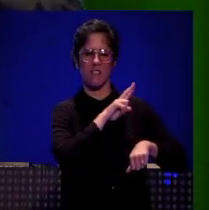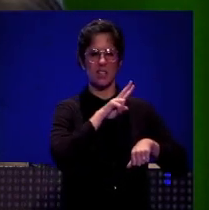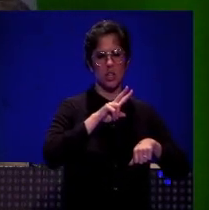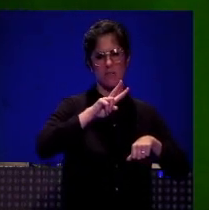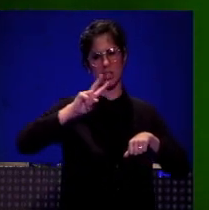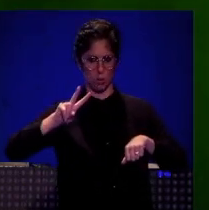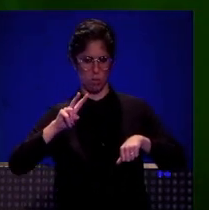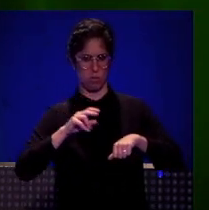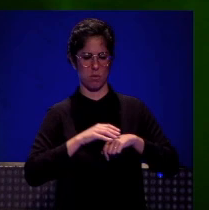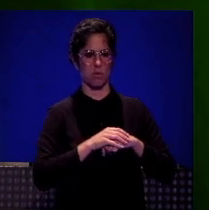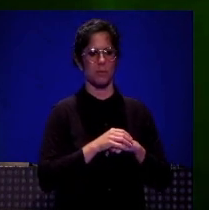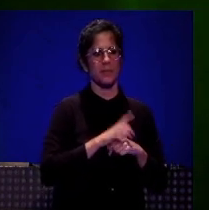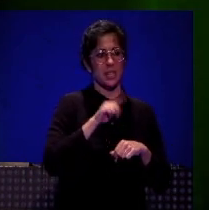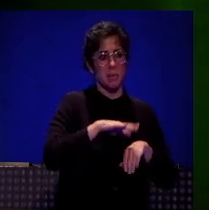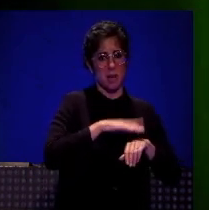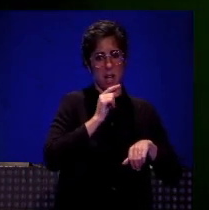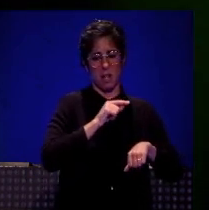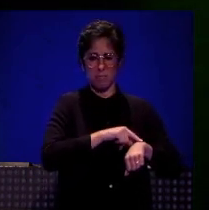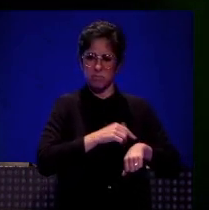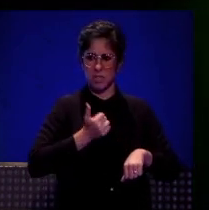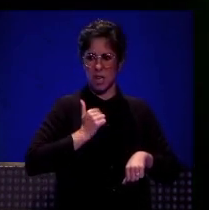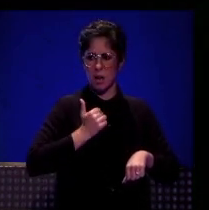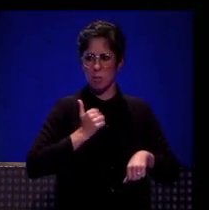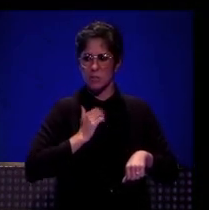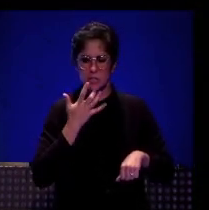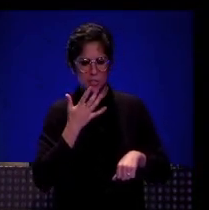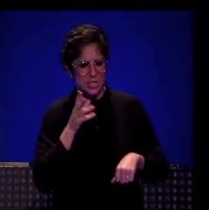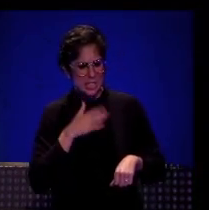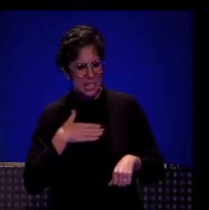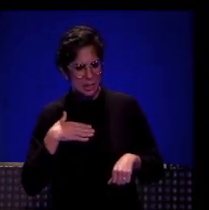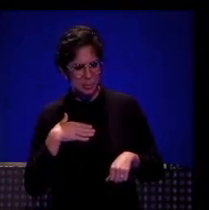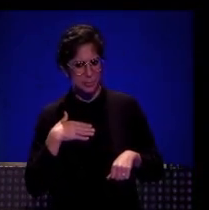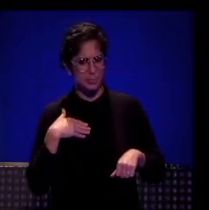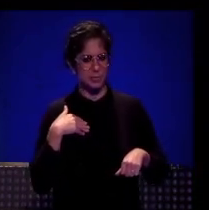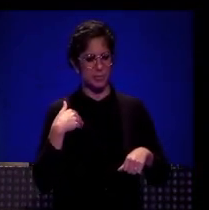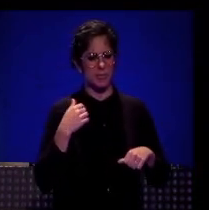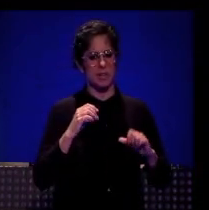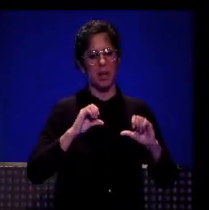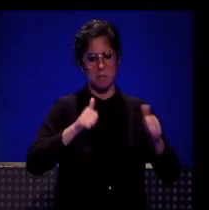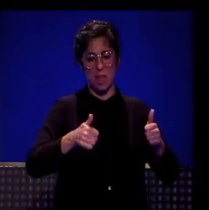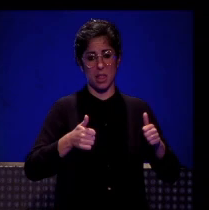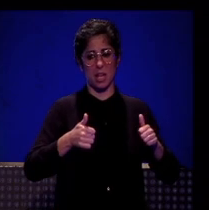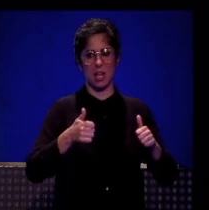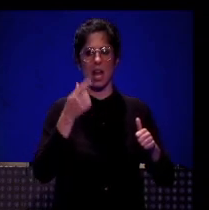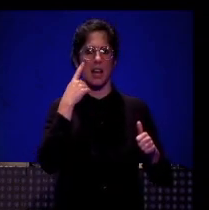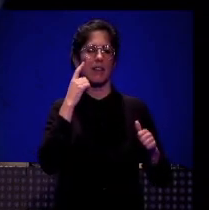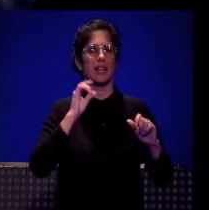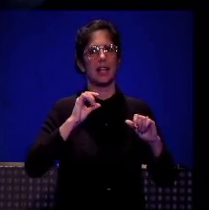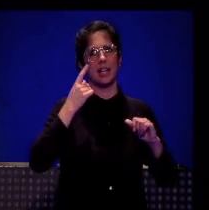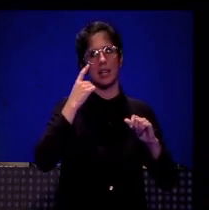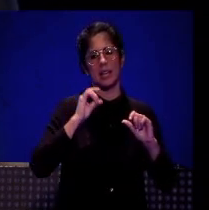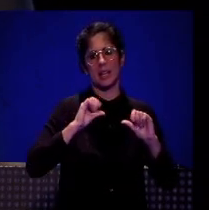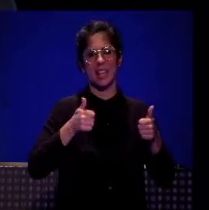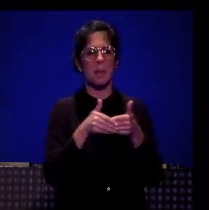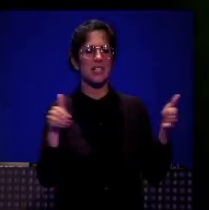aprovechó también el momento pues estoy muy importante si vosotros queréis comenzar algún episodio y no empezar un podcast y venga el podcast de presentación que a mí hay paso